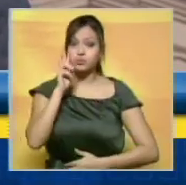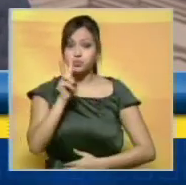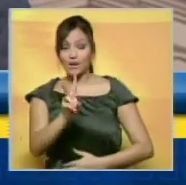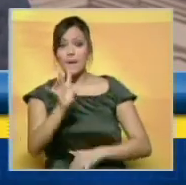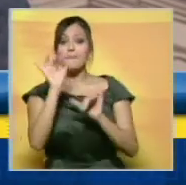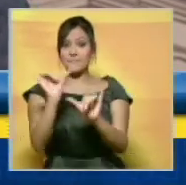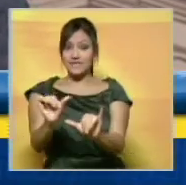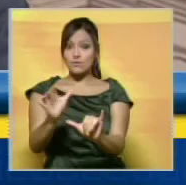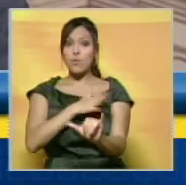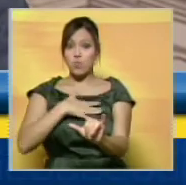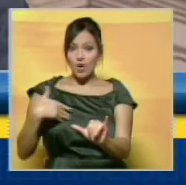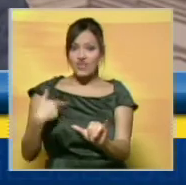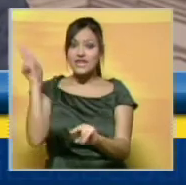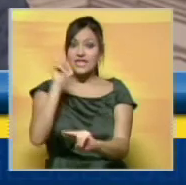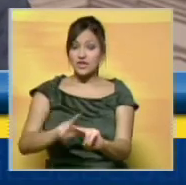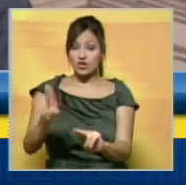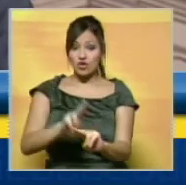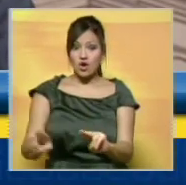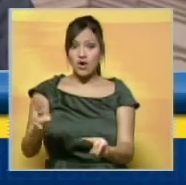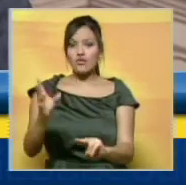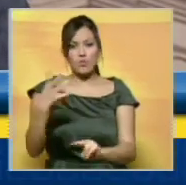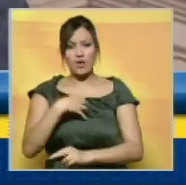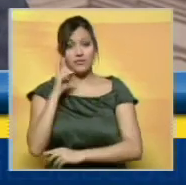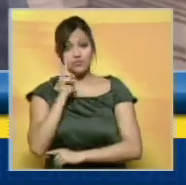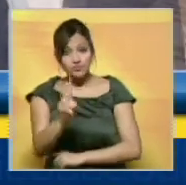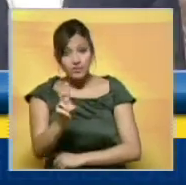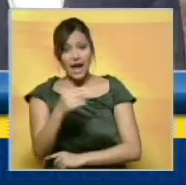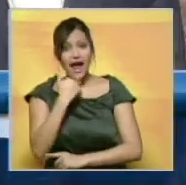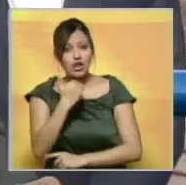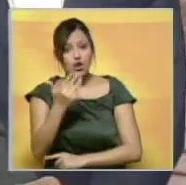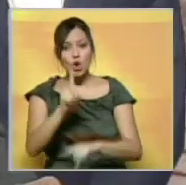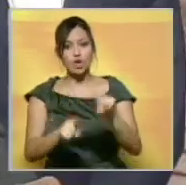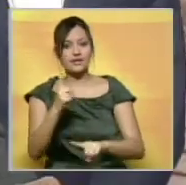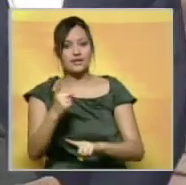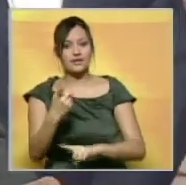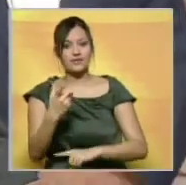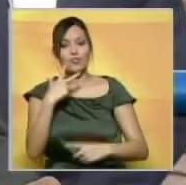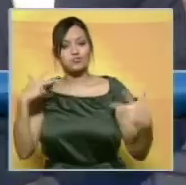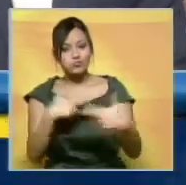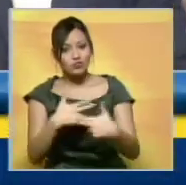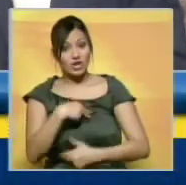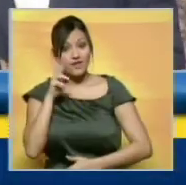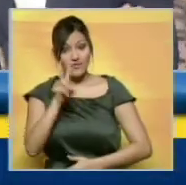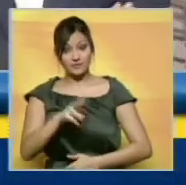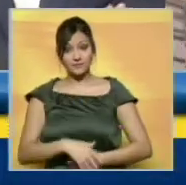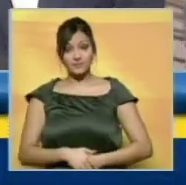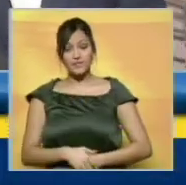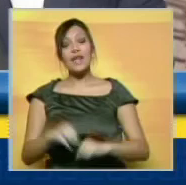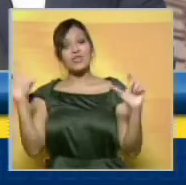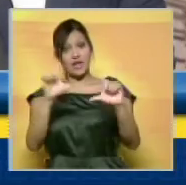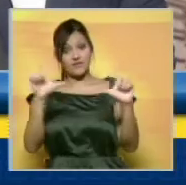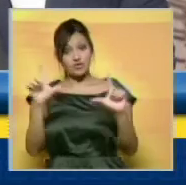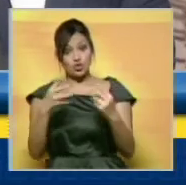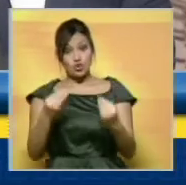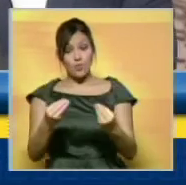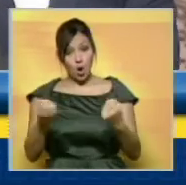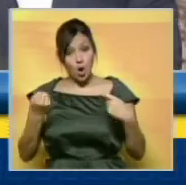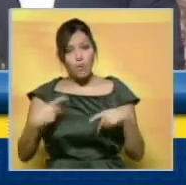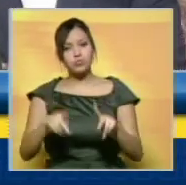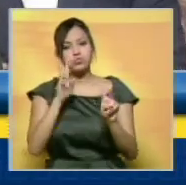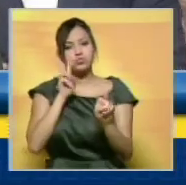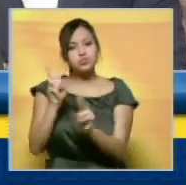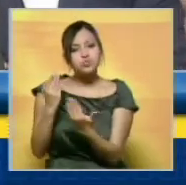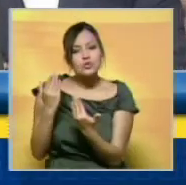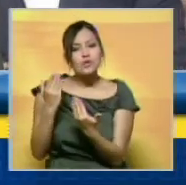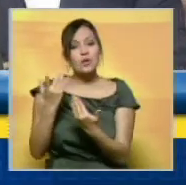y así hacer que sus niños no puedan ver la programación que ellos no desean. La televisión de una u otra forma genera modelajes y comportamientos de